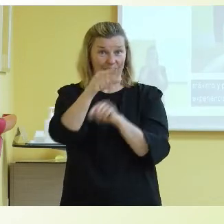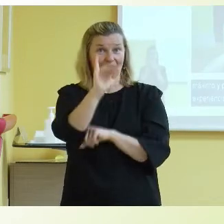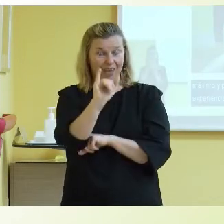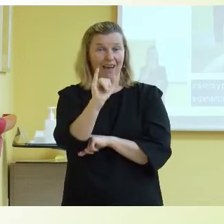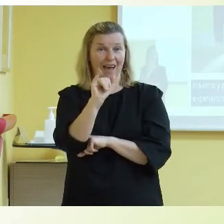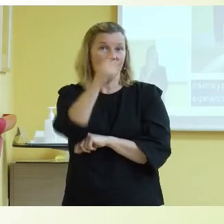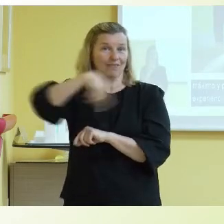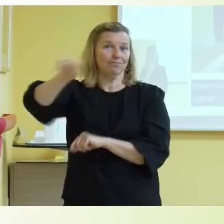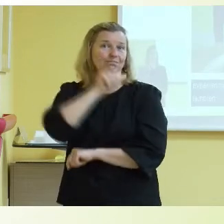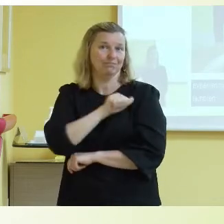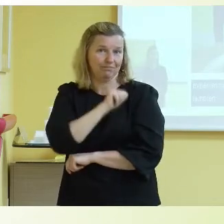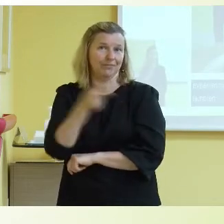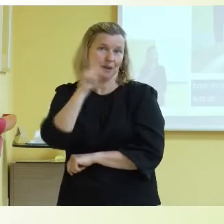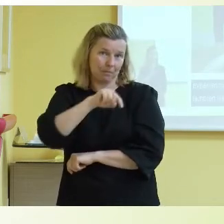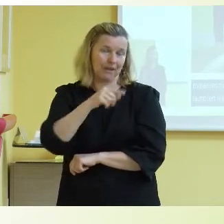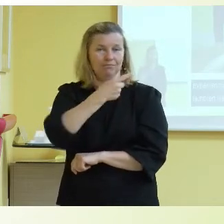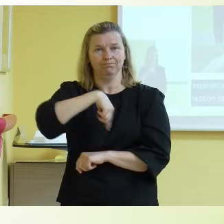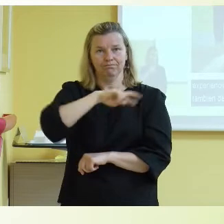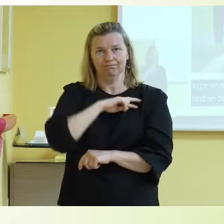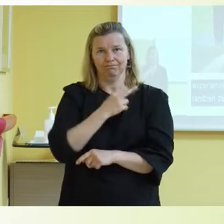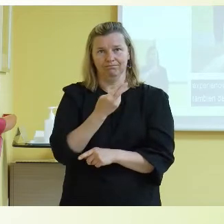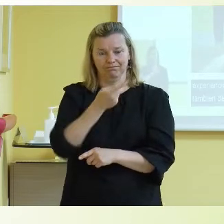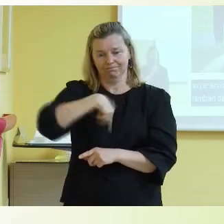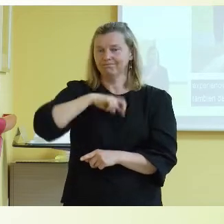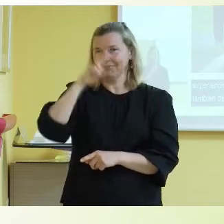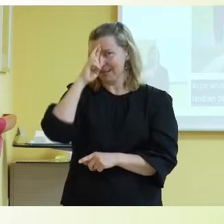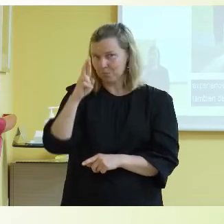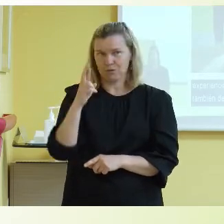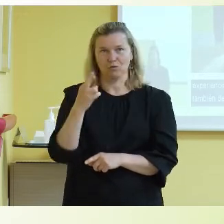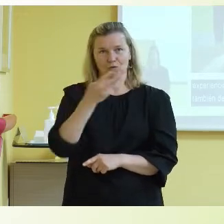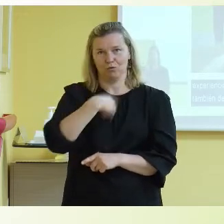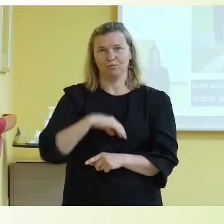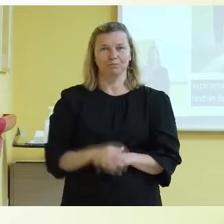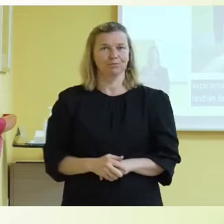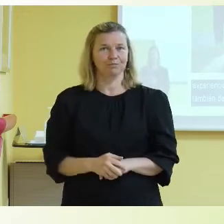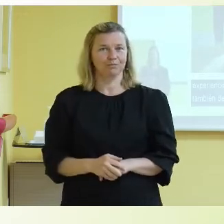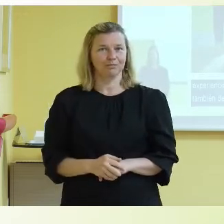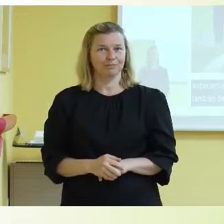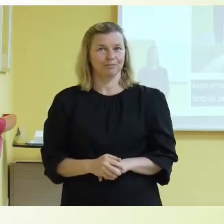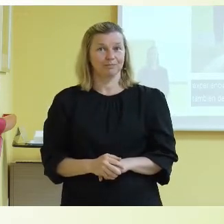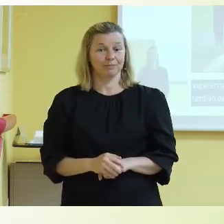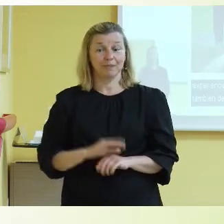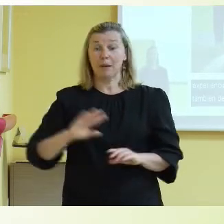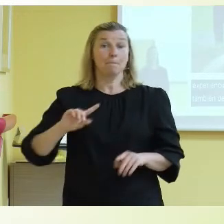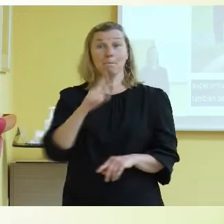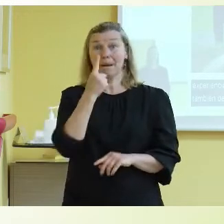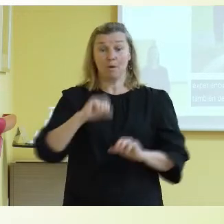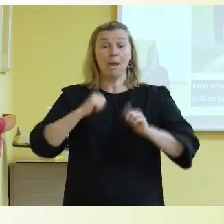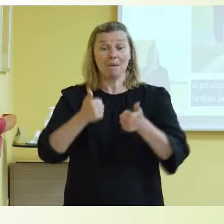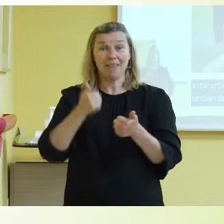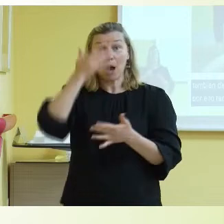también esperando, y por ellos también vamos a ser lo más respetuosos posibles. Bueno, lo primero de todo, por